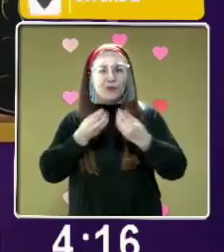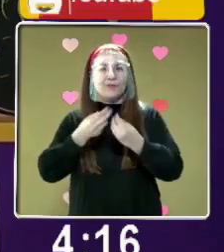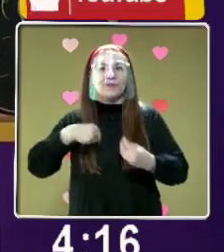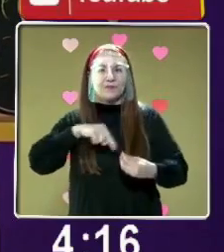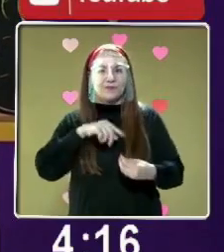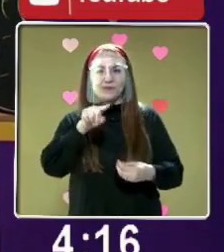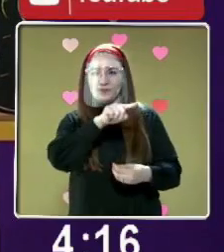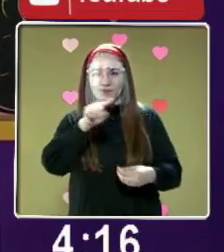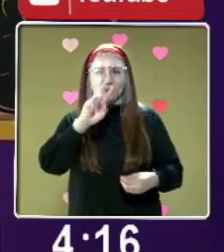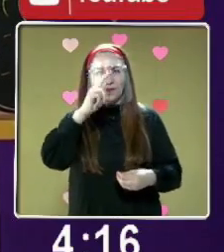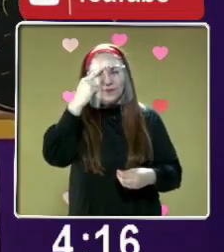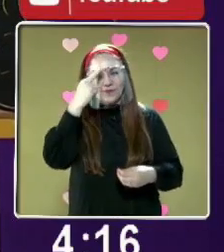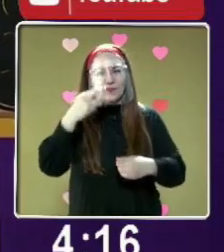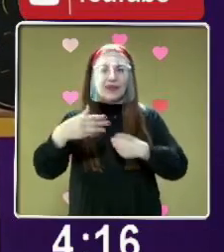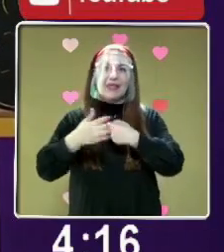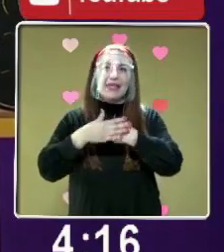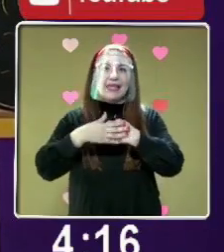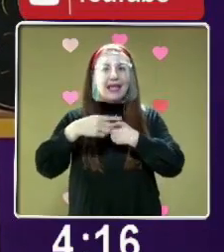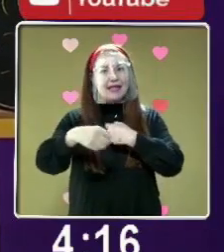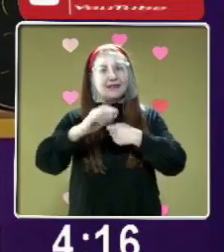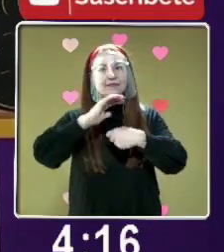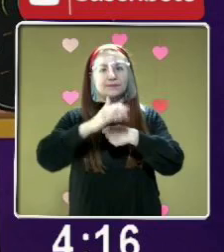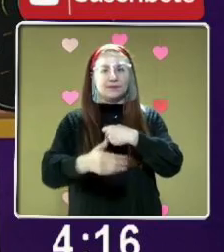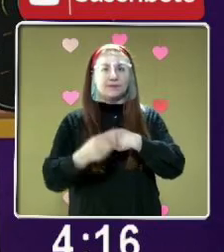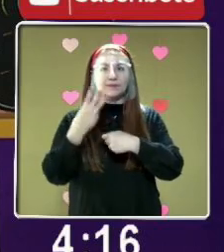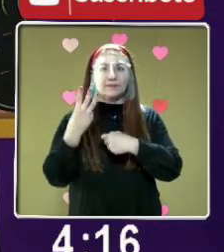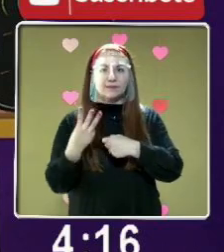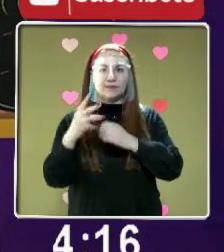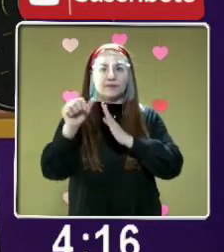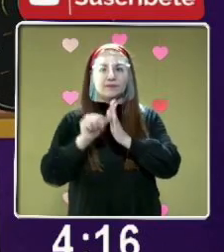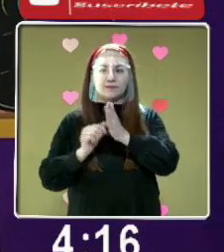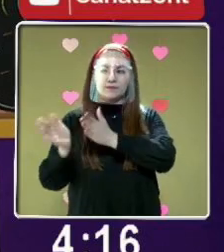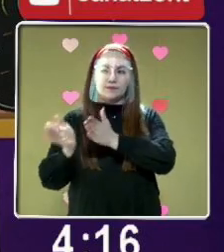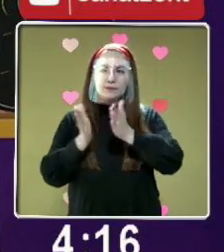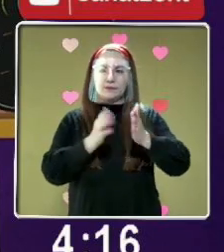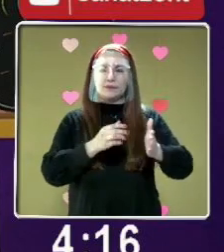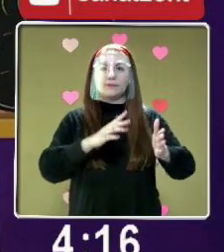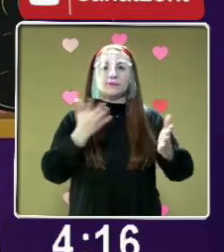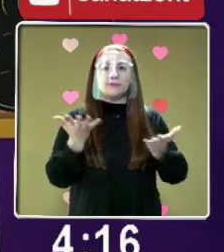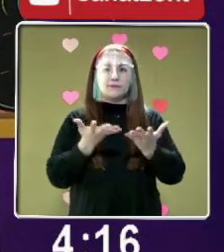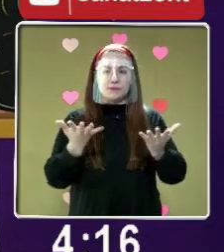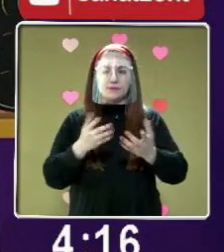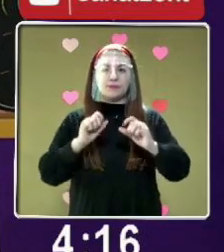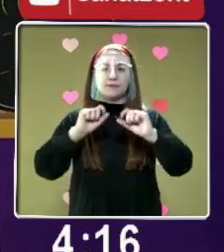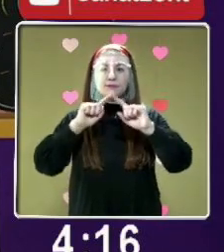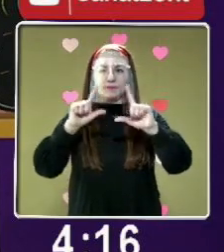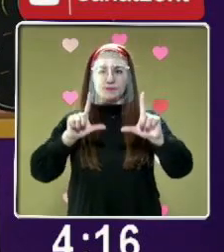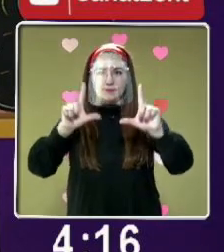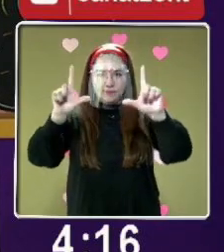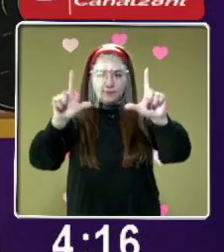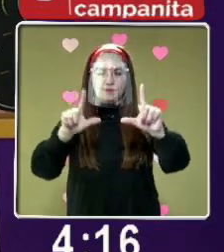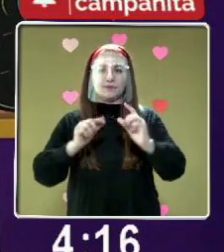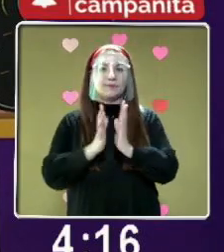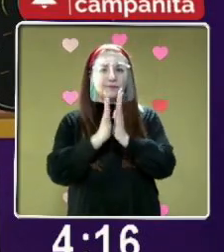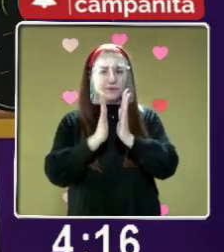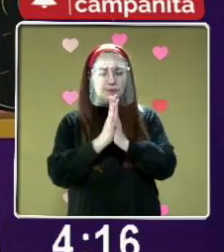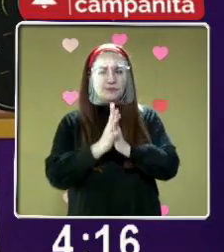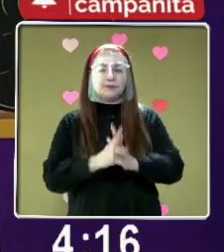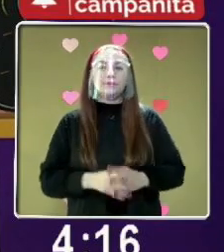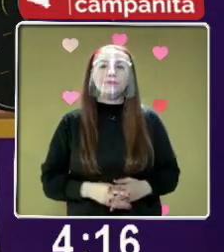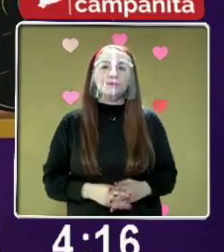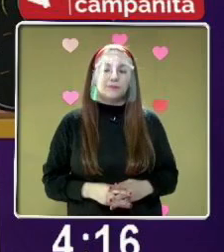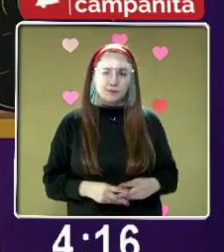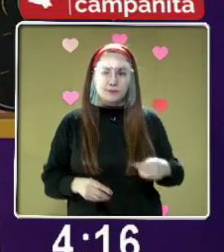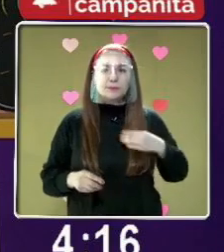recuerda que ya viene el final del trimestre, entonces ahí también vamos a hacer nuestro cuadro de honor por participación. Pero bueno, ya que tú